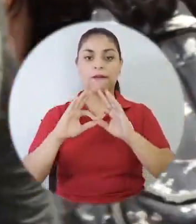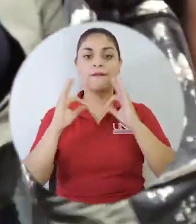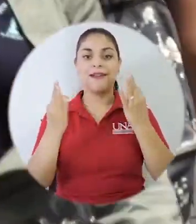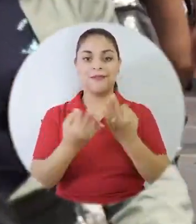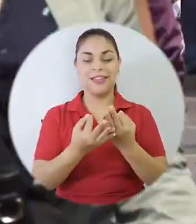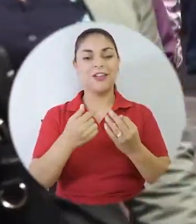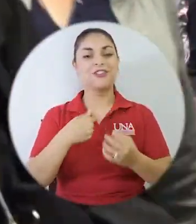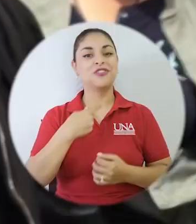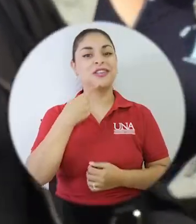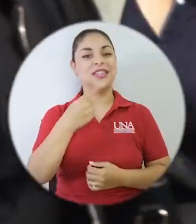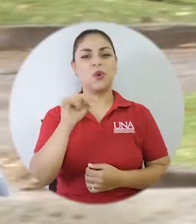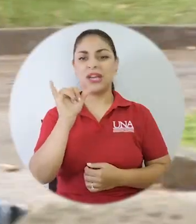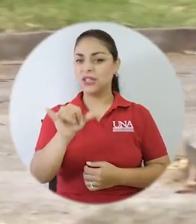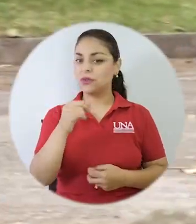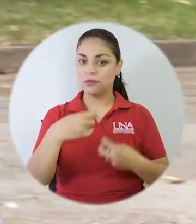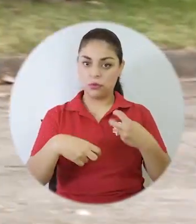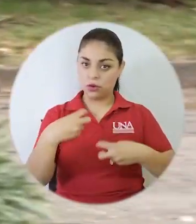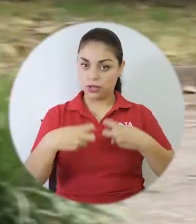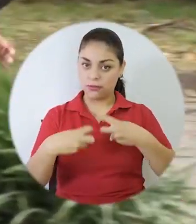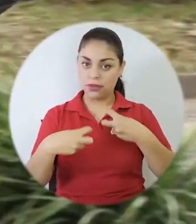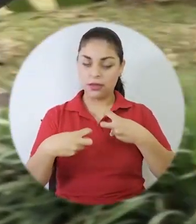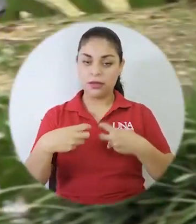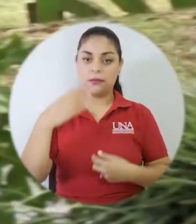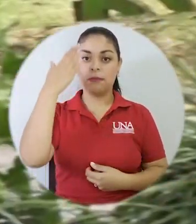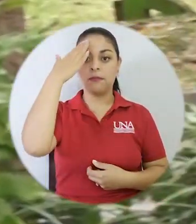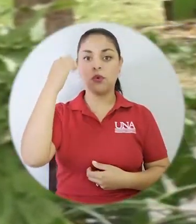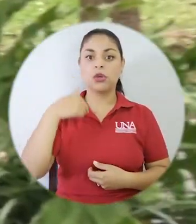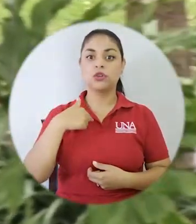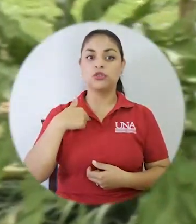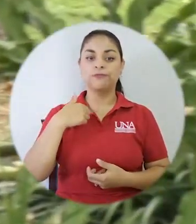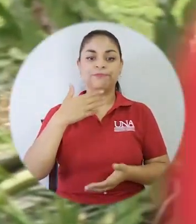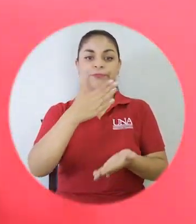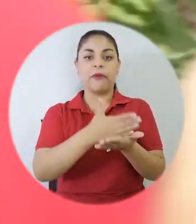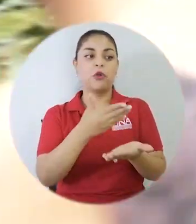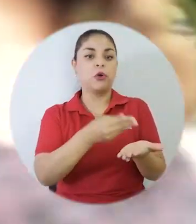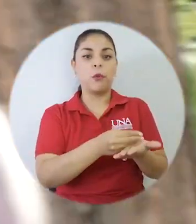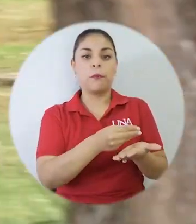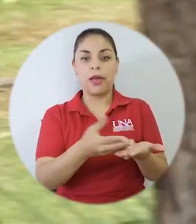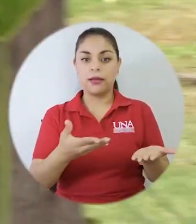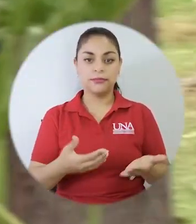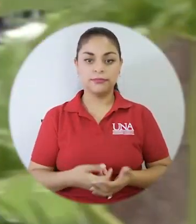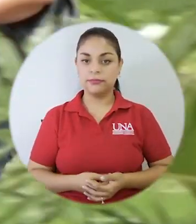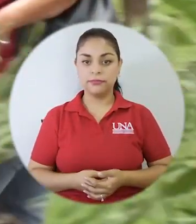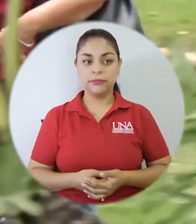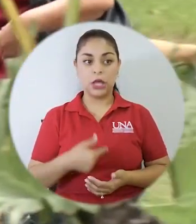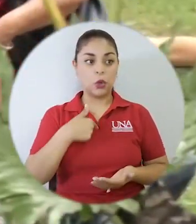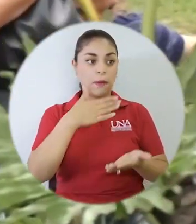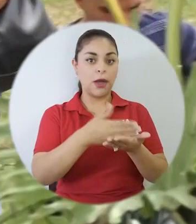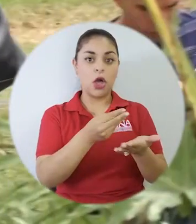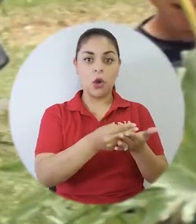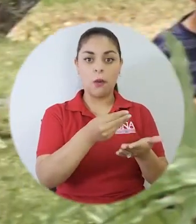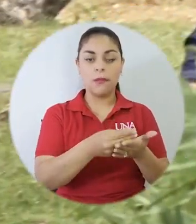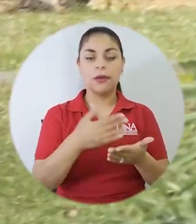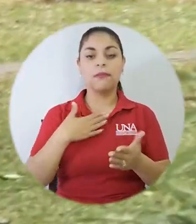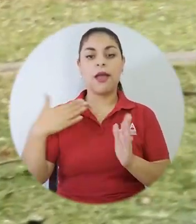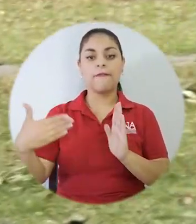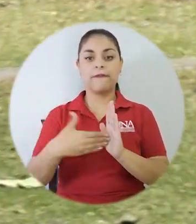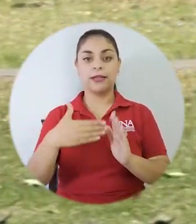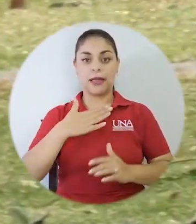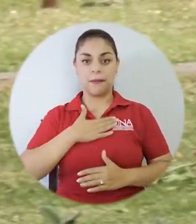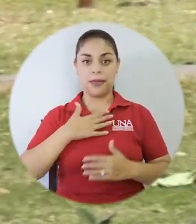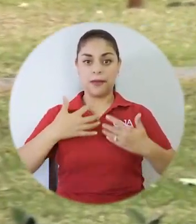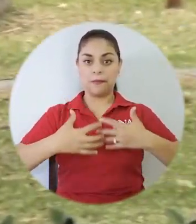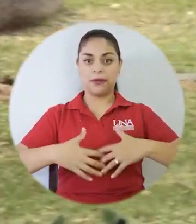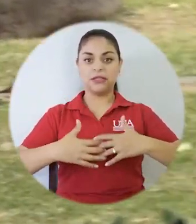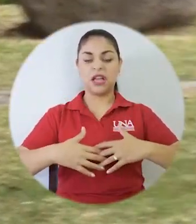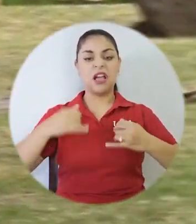he dicho en diferentes foros que eso es un problema, porque entonces vos dejas de consumir. Claro. Y a la hora de dejar de consumir, me afectas a mí como